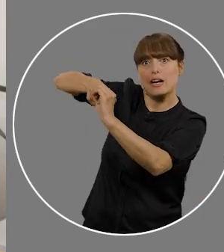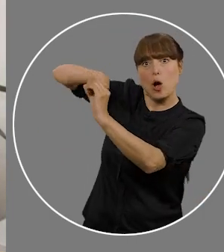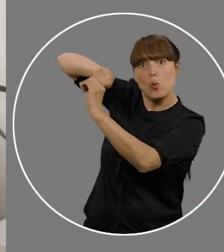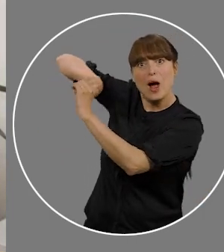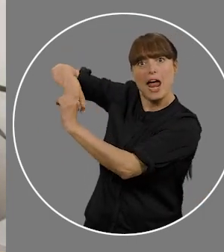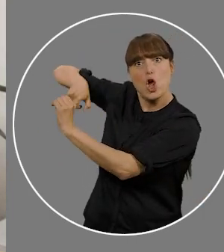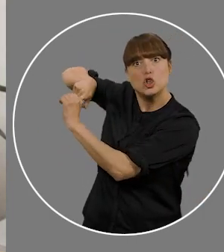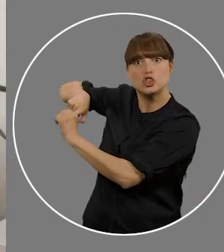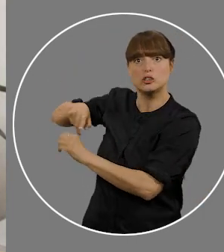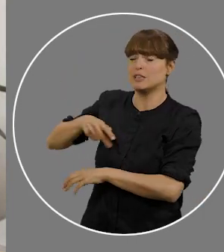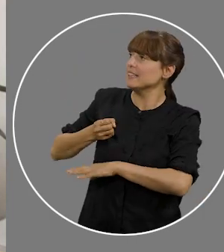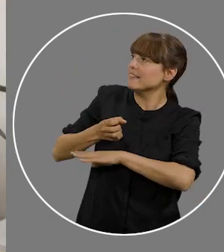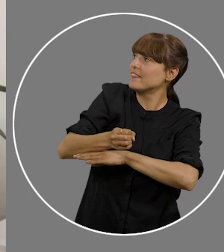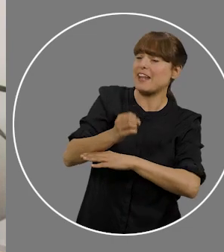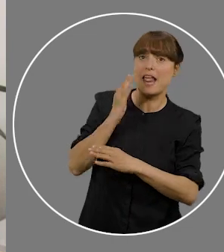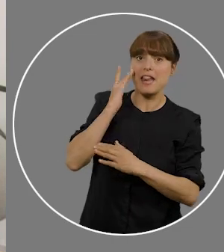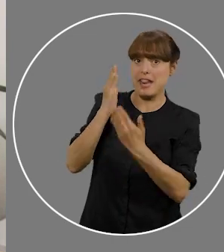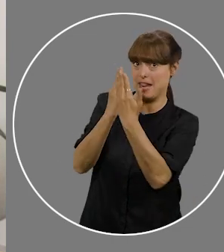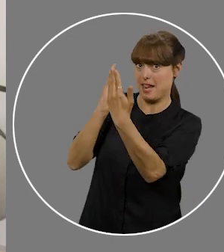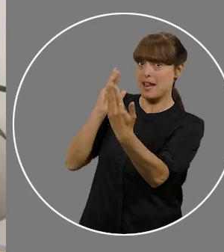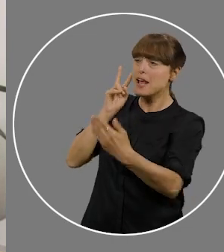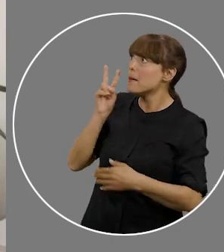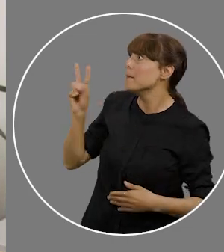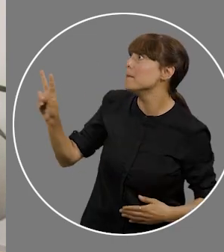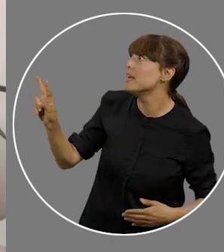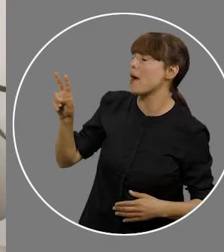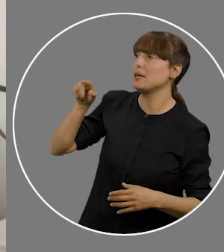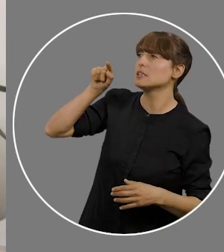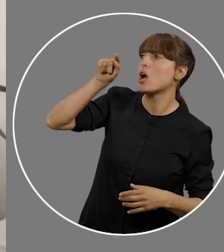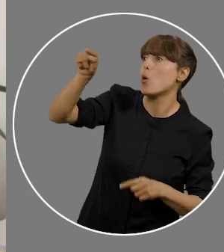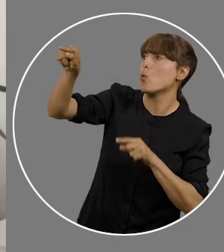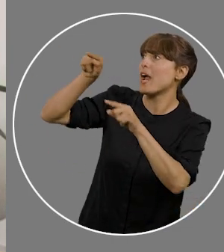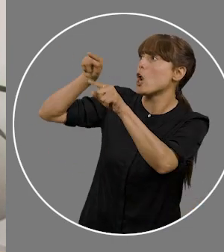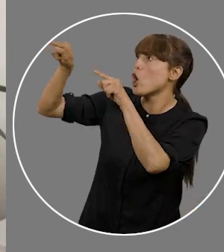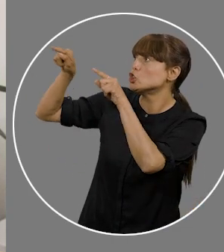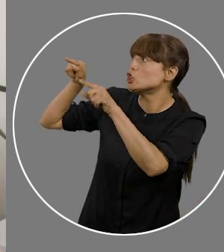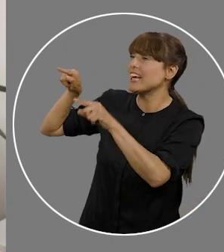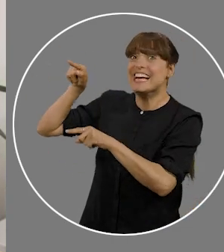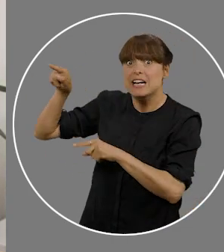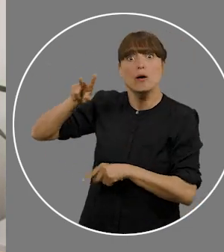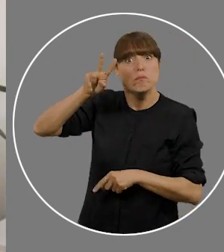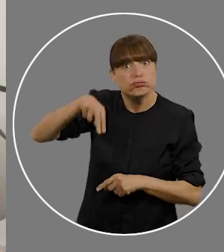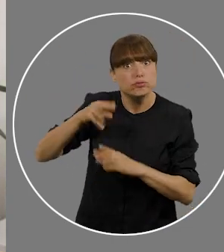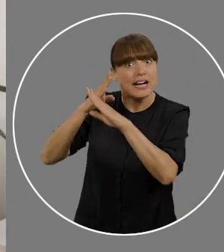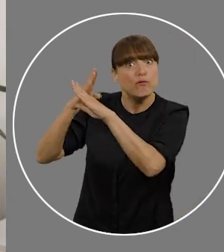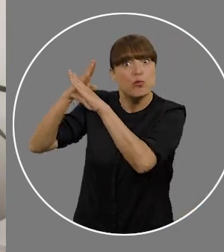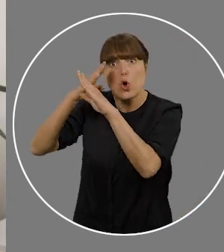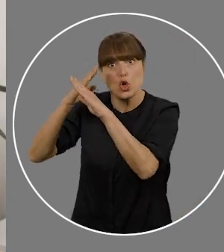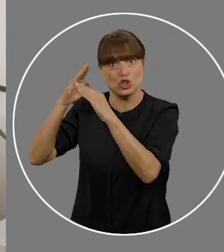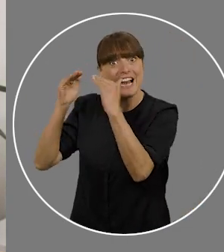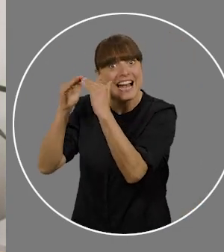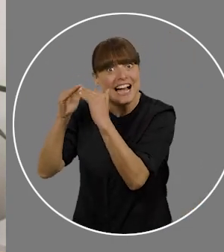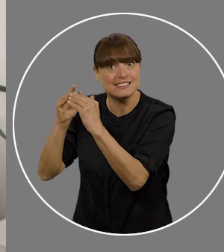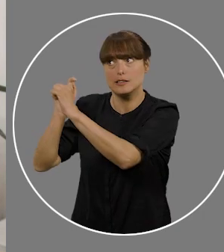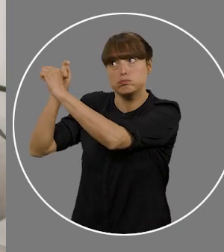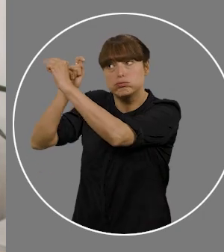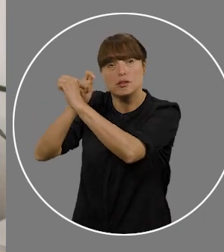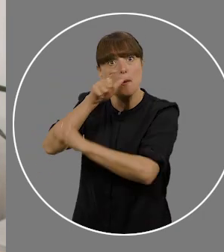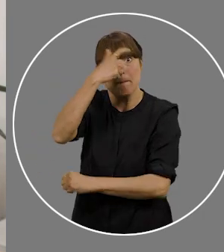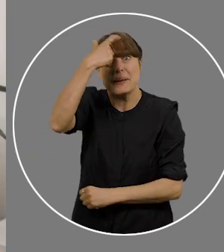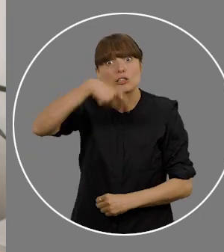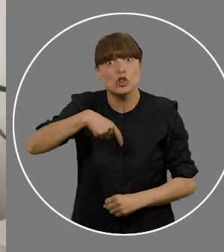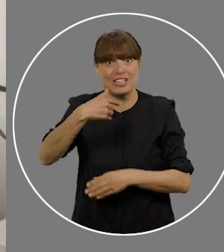tren. Sí. Y bueno, y si pasabas aquella anchura que había, también se veía. ¿Eh? Una fila. Una fila. Luego, más